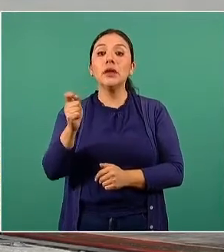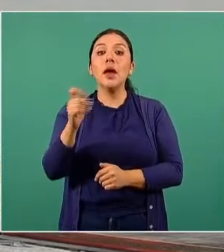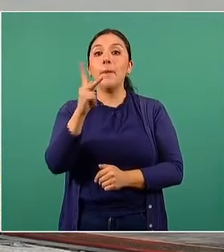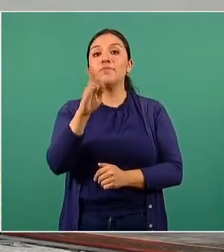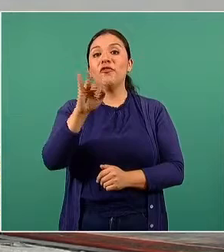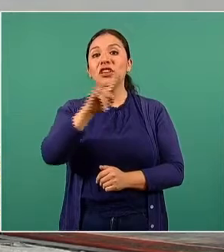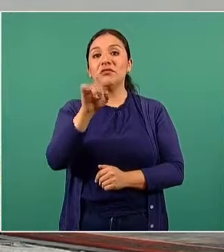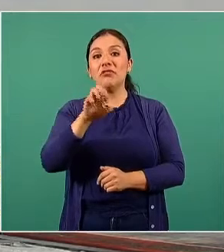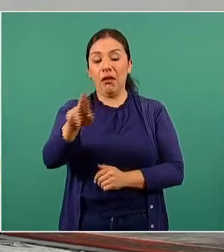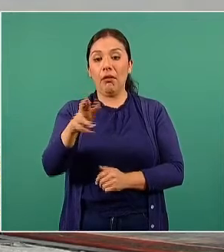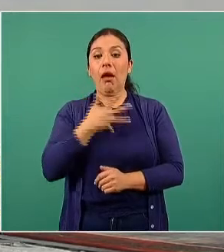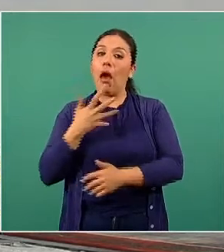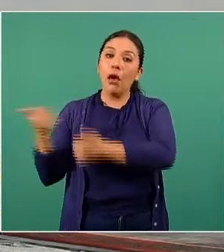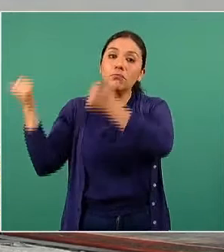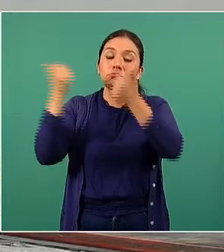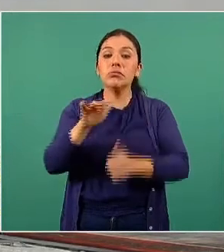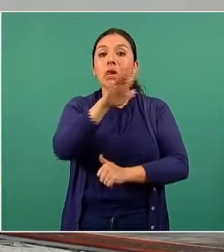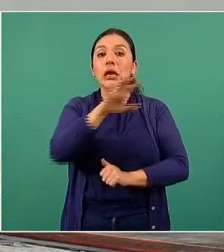vacuna Pfizer,